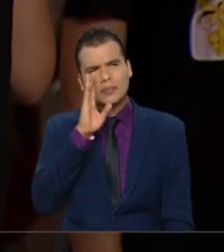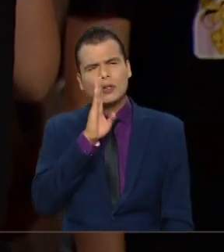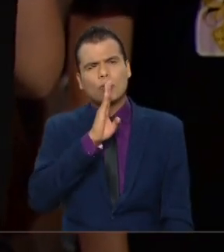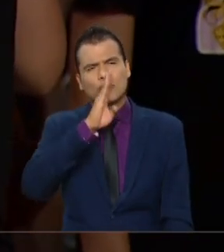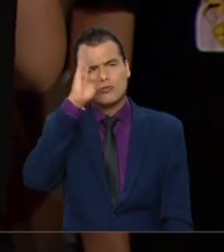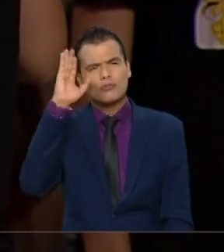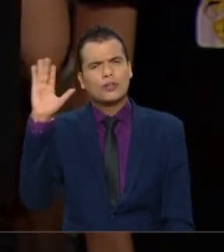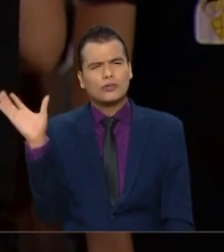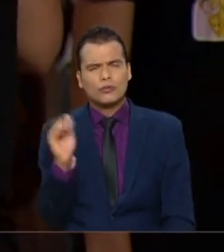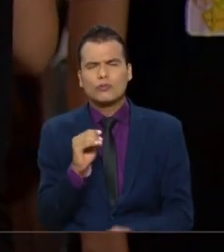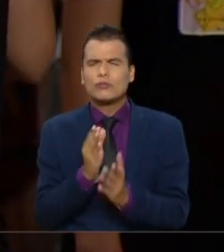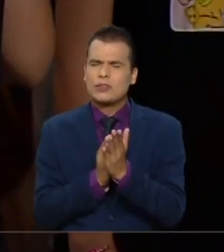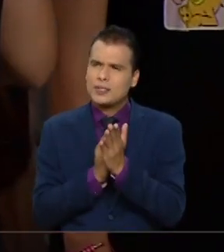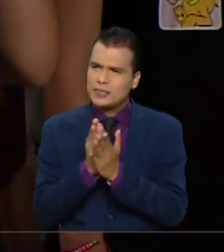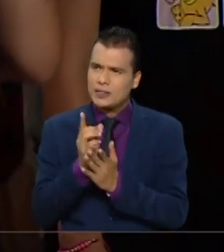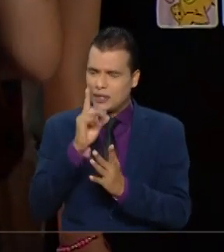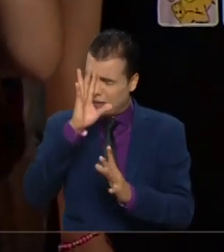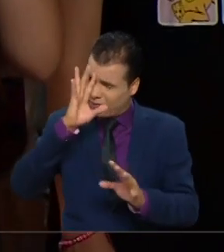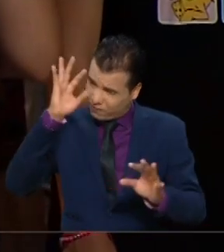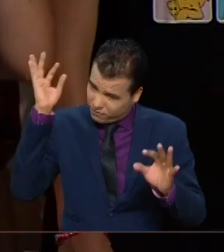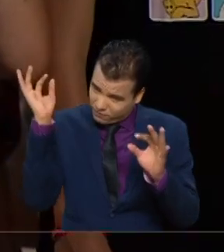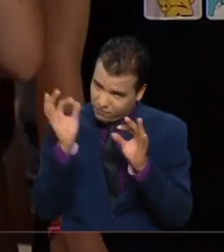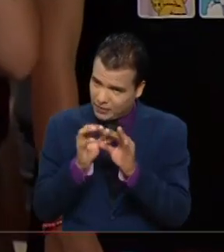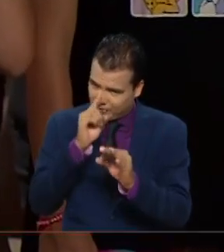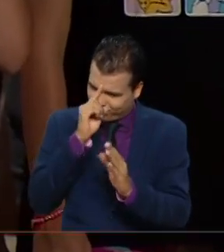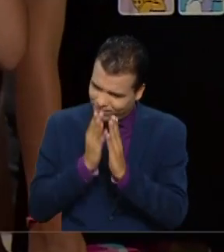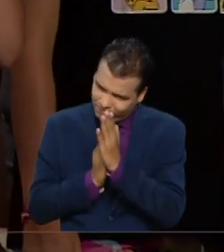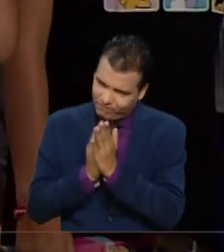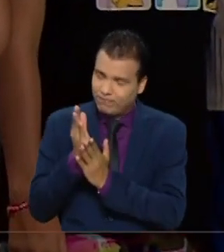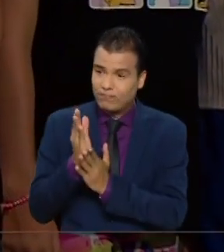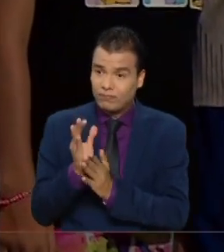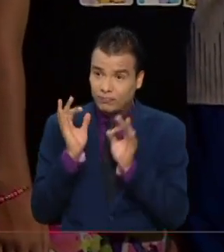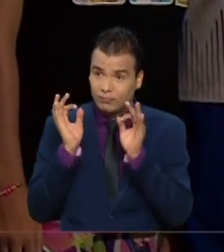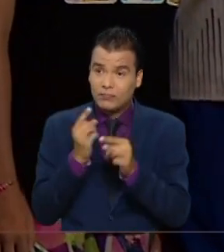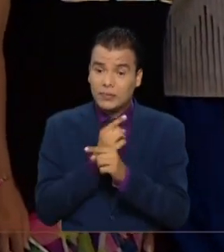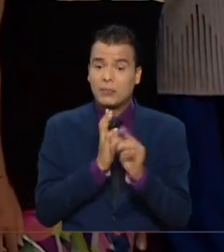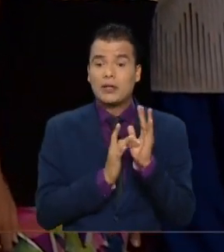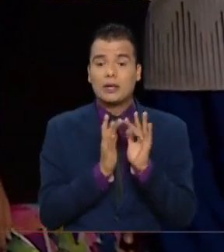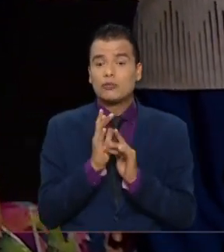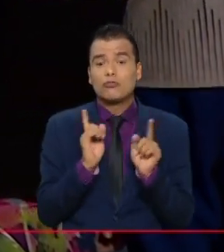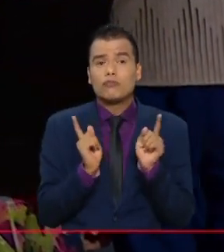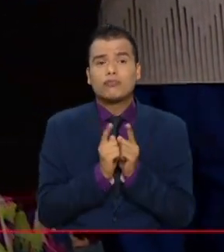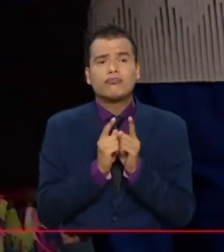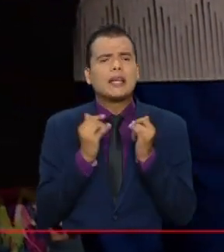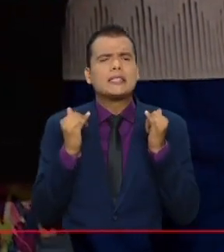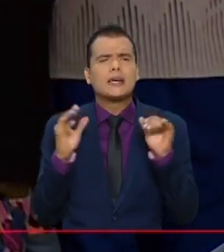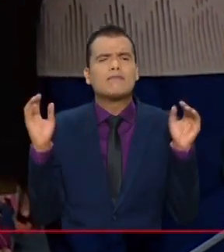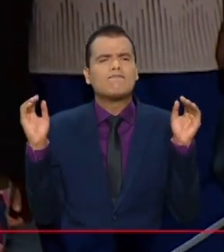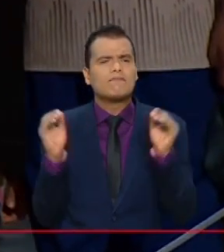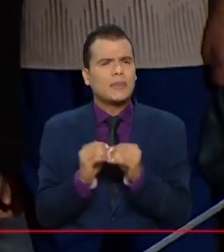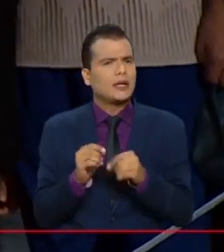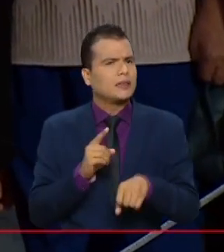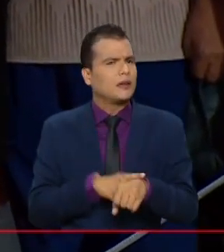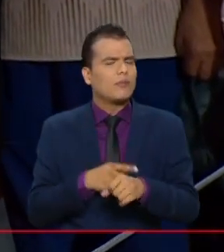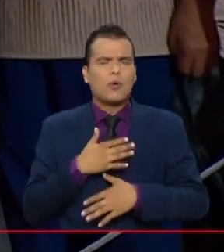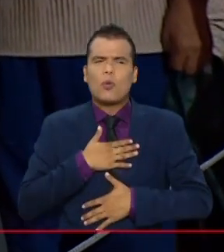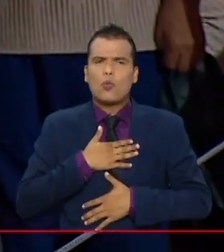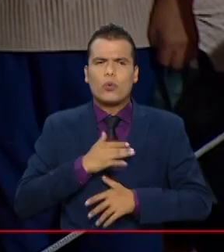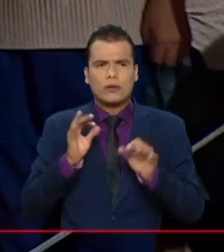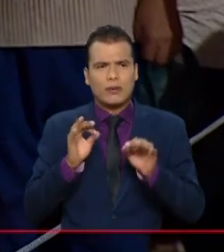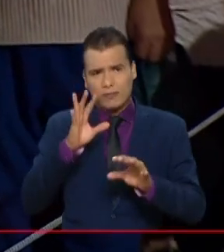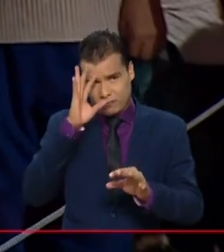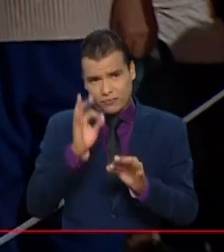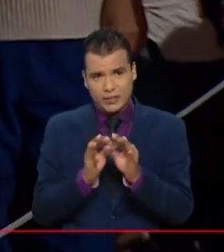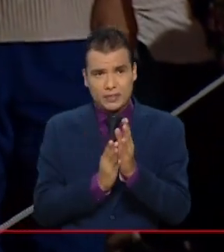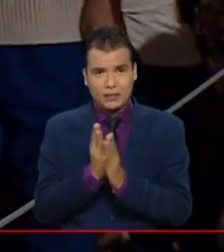tradiciones, que no perdamos el fervor y la fe, no solamente en la Semana Mayor, sino en toda época del año.